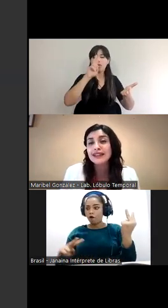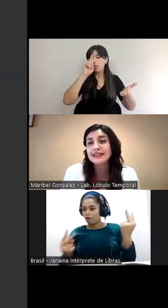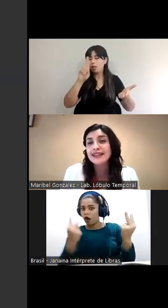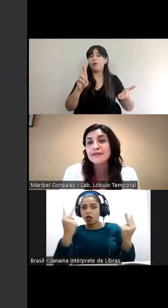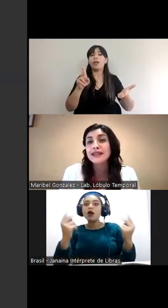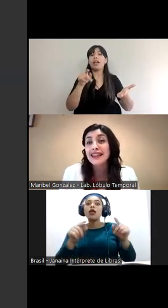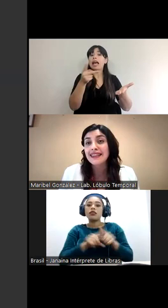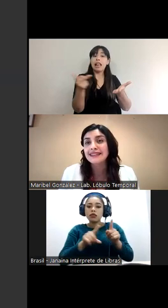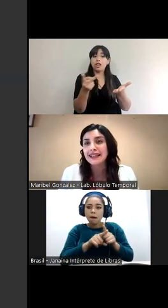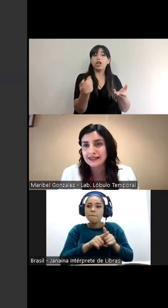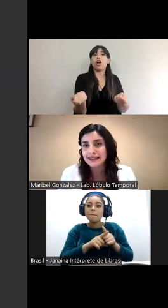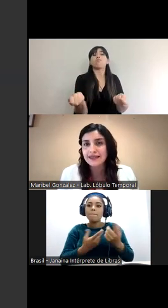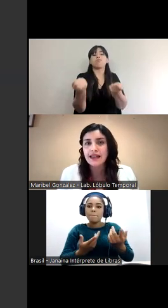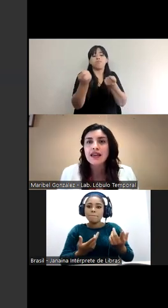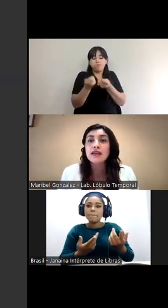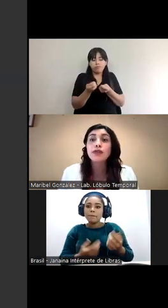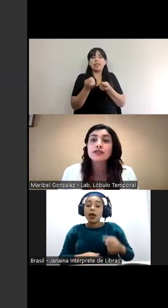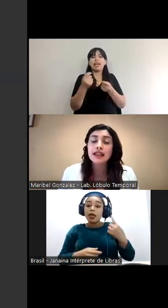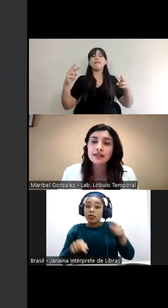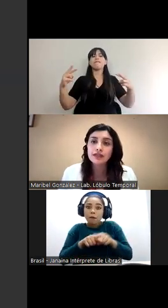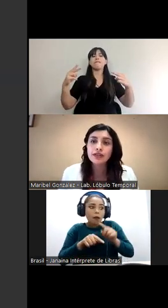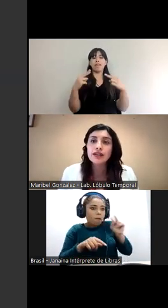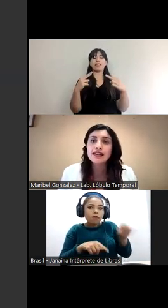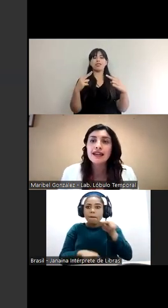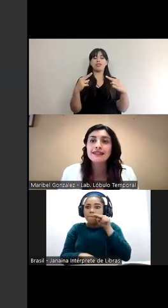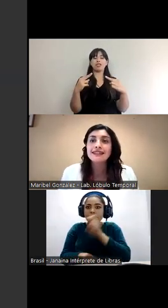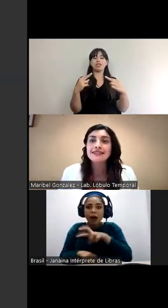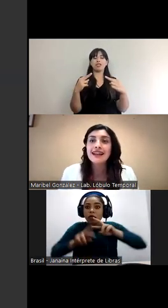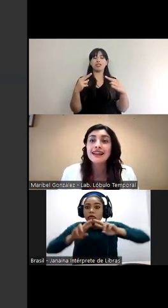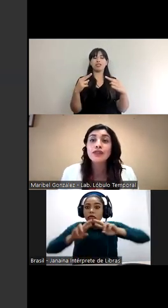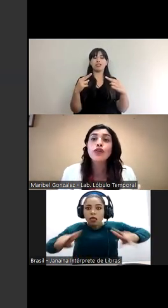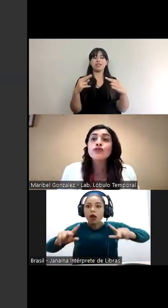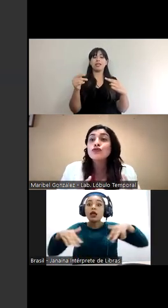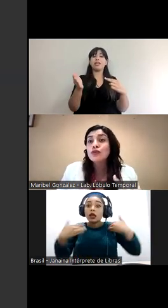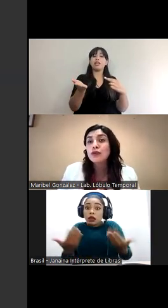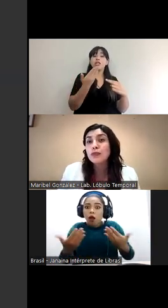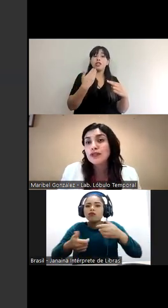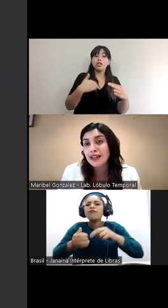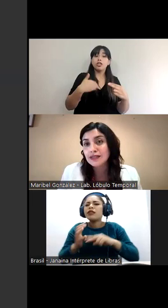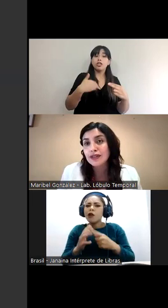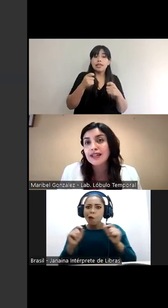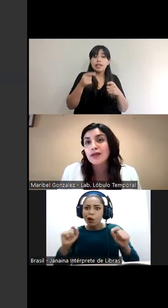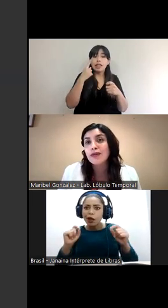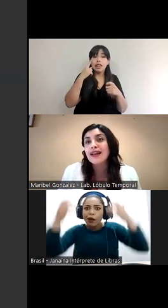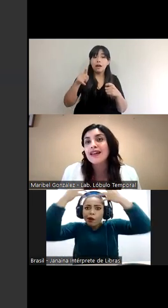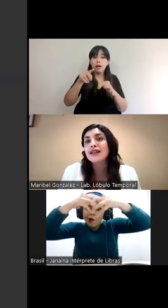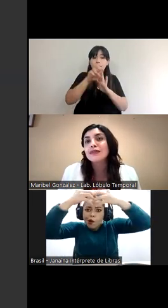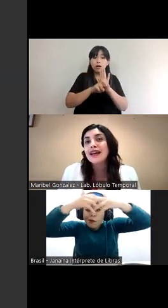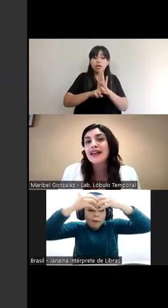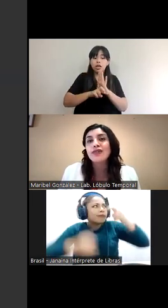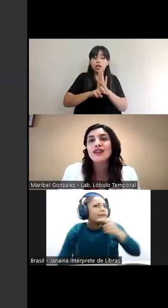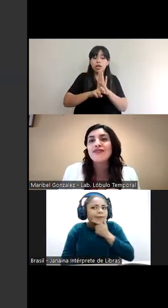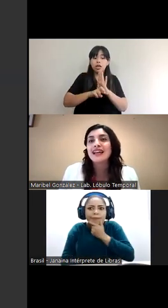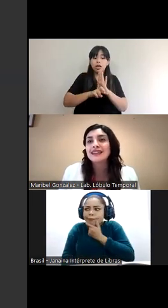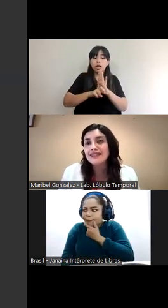contribución de estas miradas distintas. Y por lo tanto, el tratar de co-construir un proyecto en el cual hay una